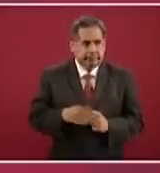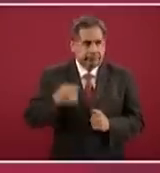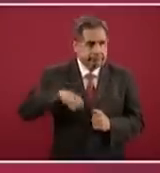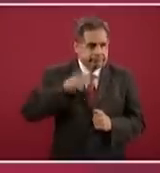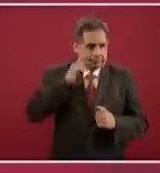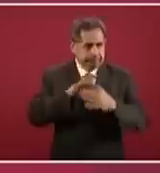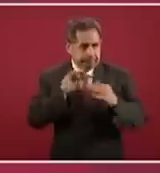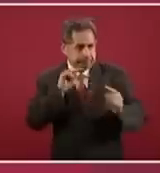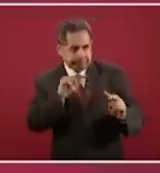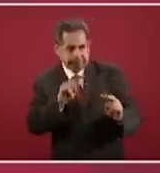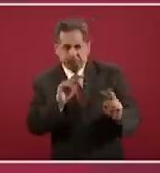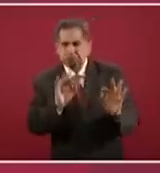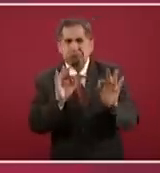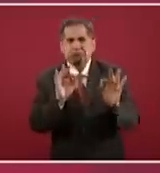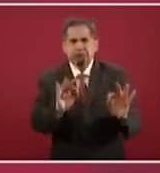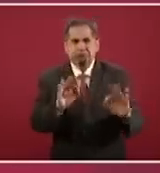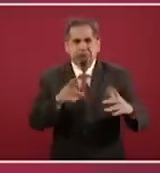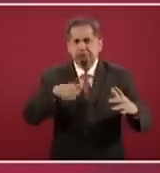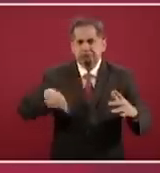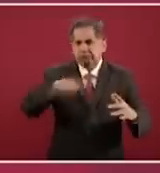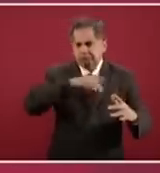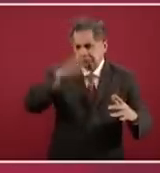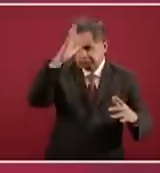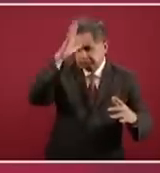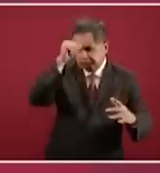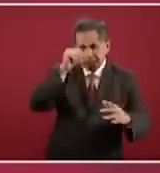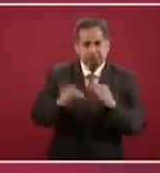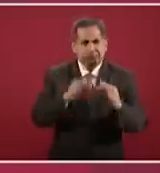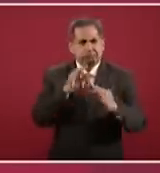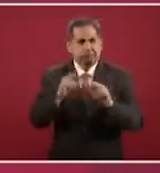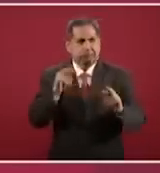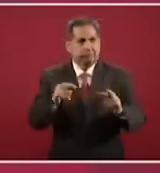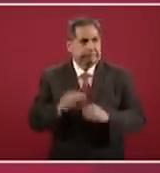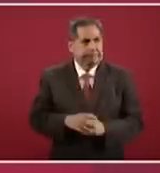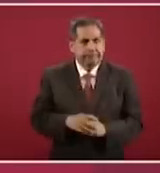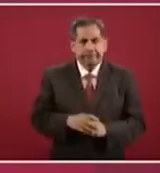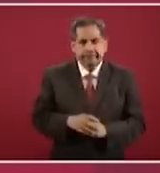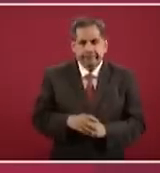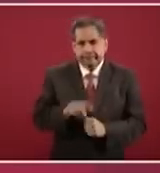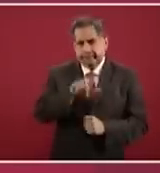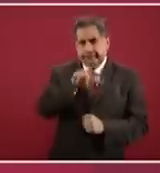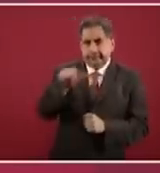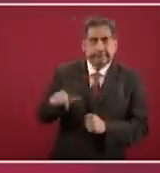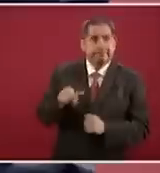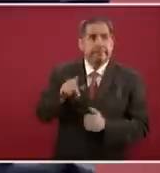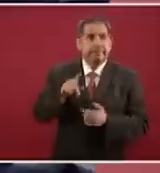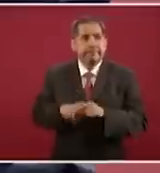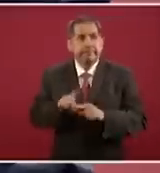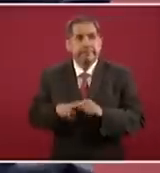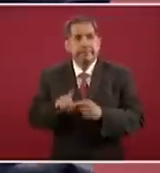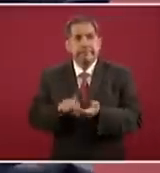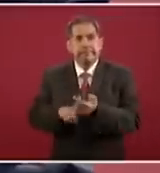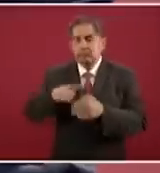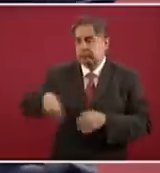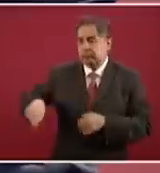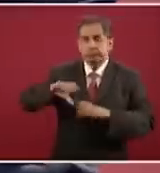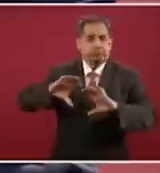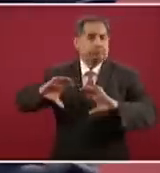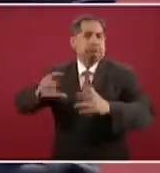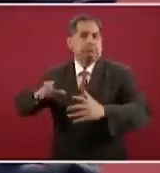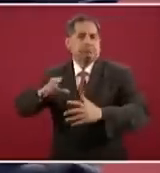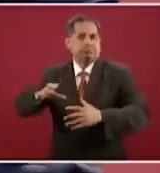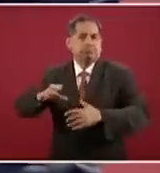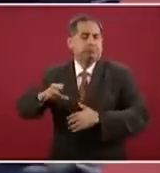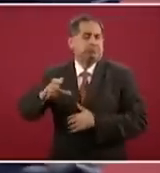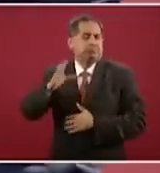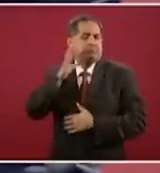vimos bien el acuerdo. Luego lo aprueba el Congreso